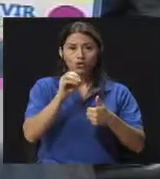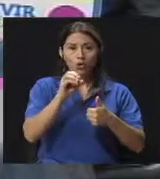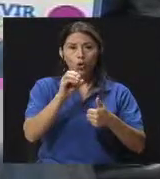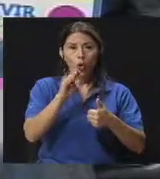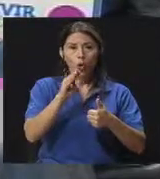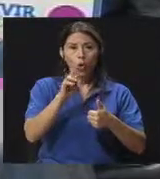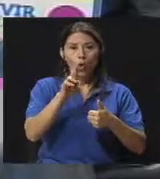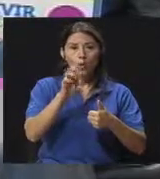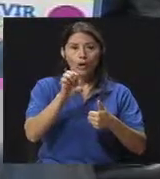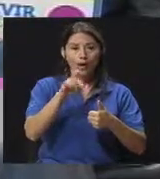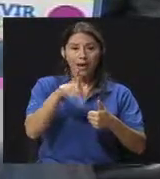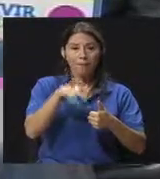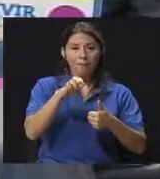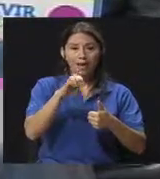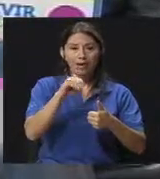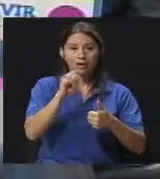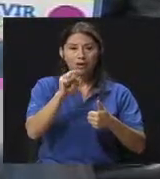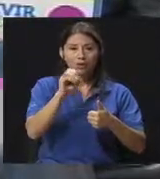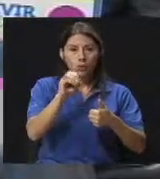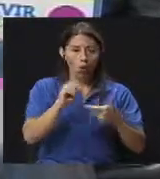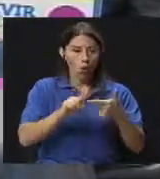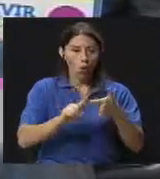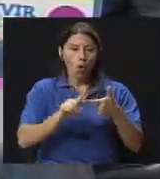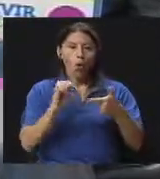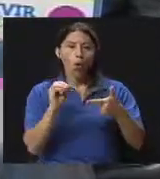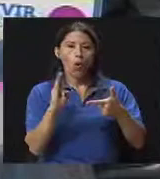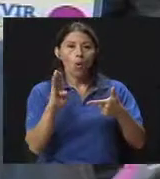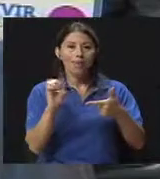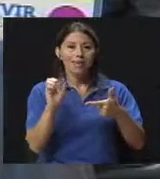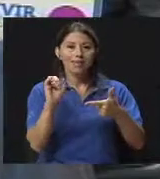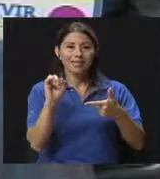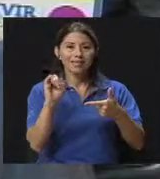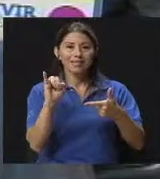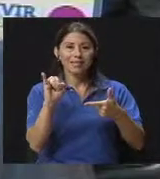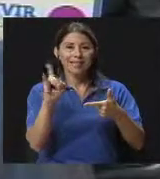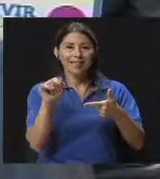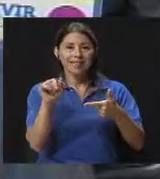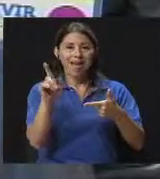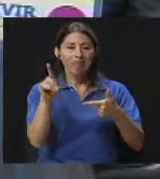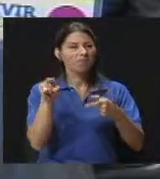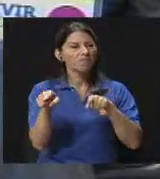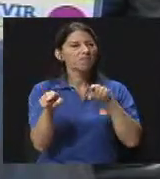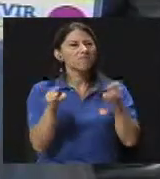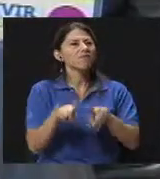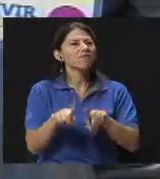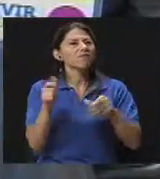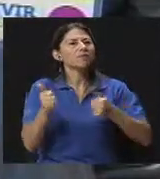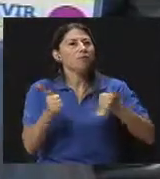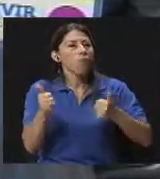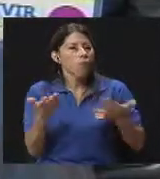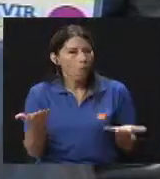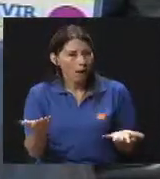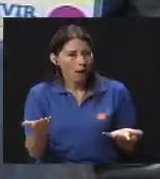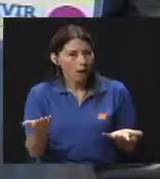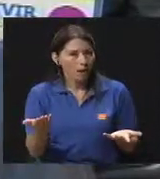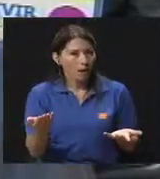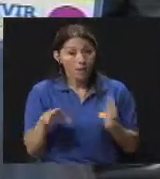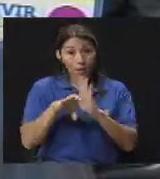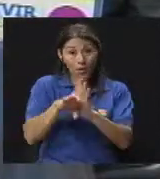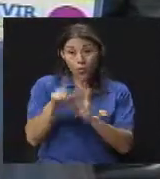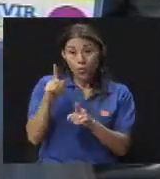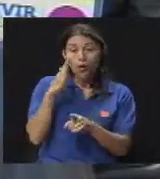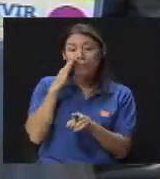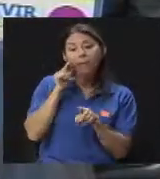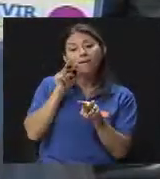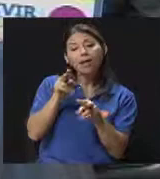obesidad. ¿Hay alguna diferencia entre sobrepeso y obesidad? ¿Y qué cosas o qué signos podrían detectar las madres, aparte de ya verlo muy gordito, para